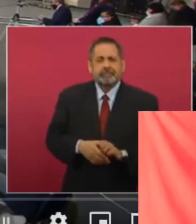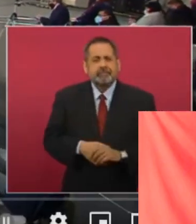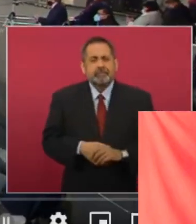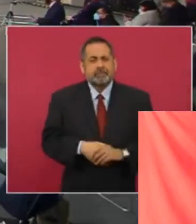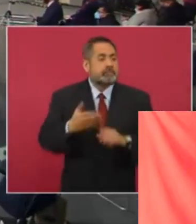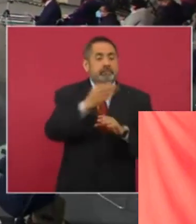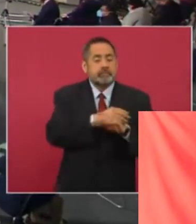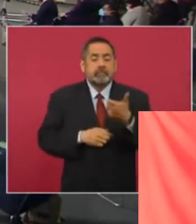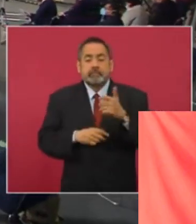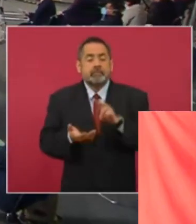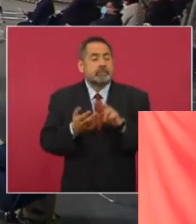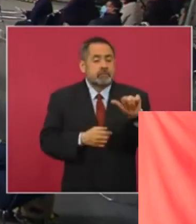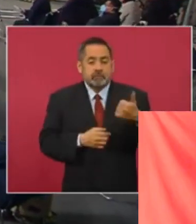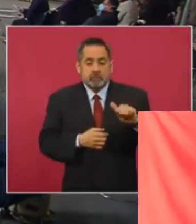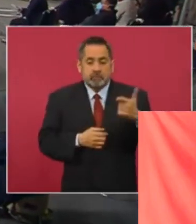Costaba 11 pesos,